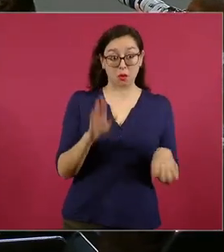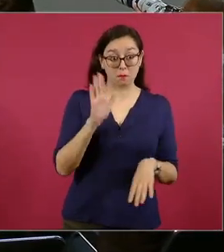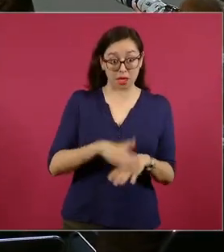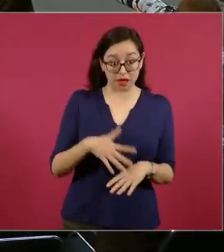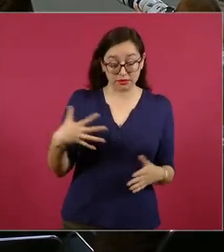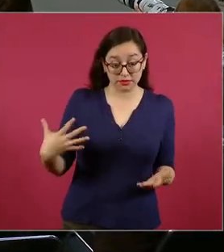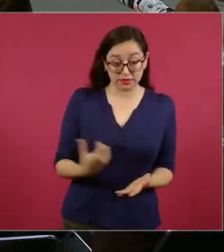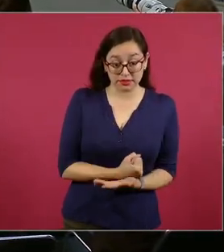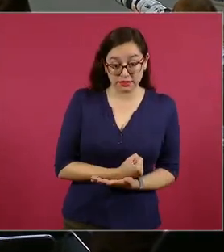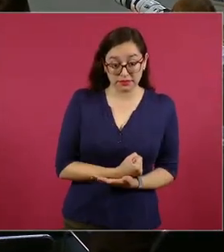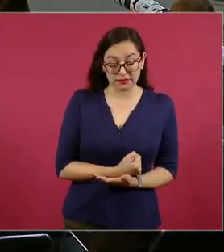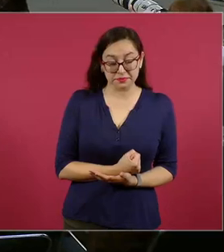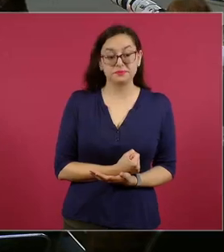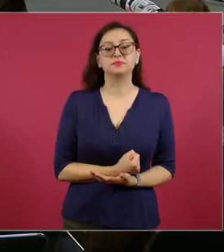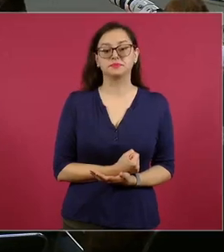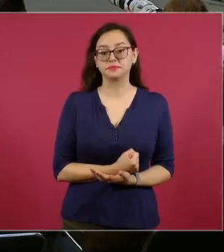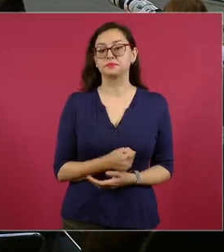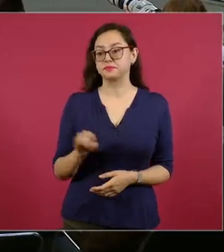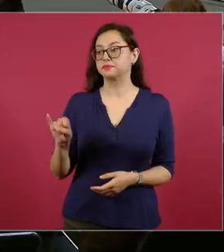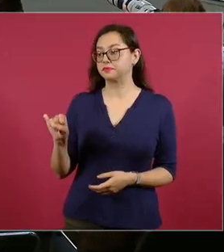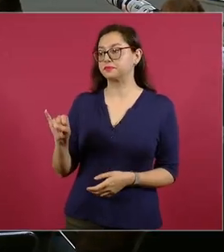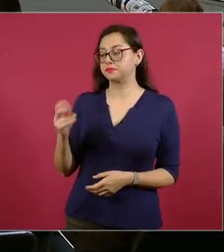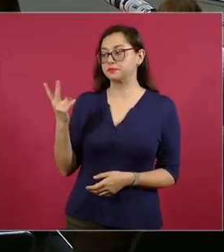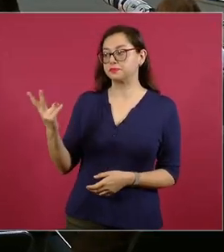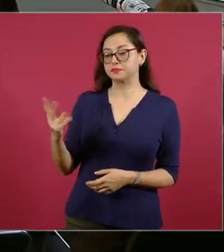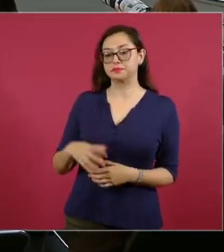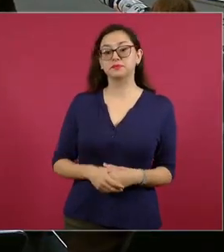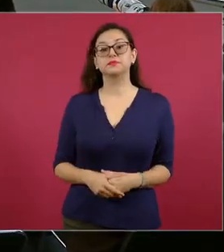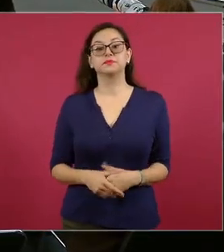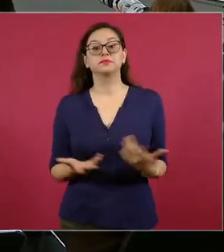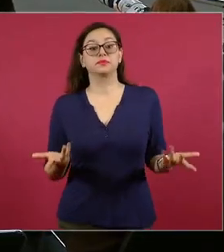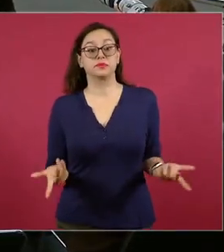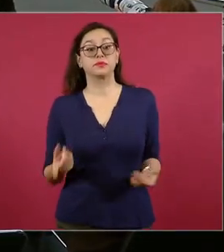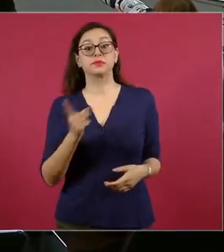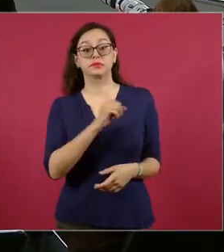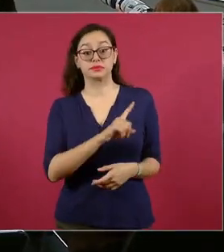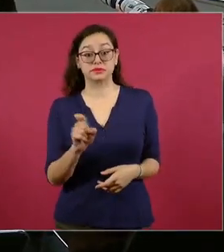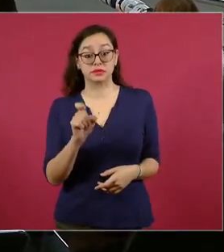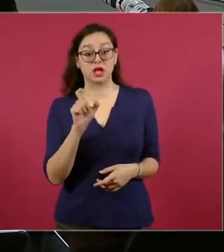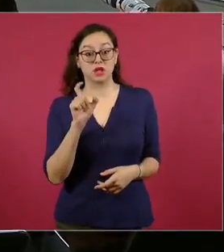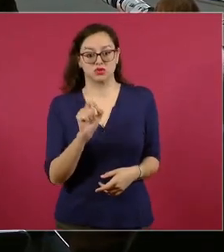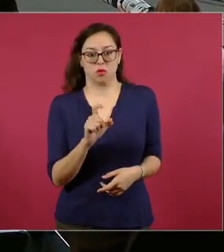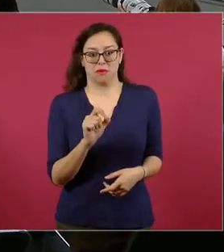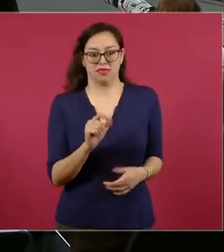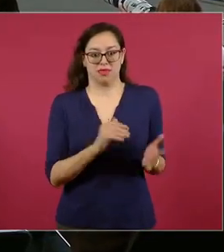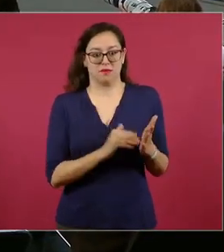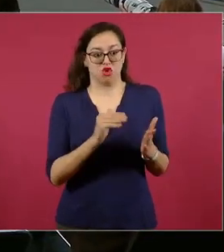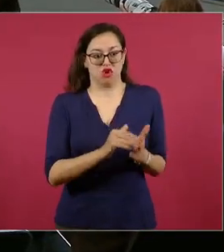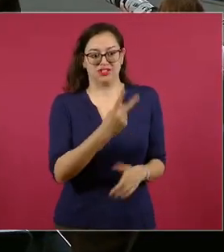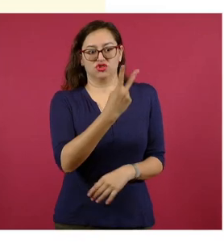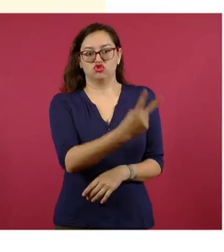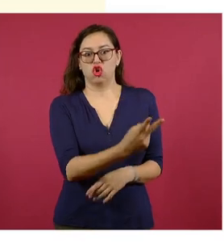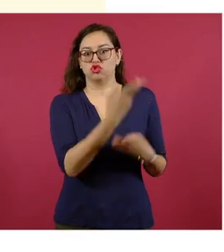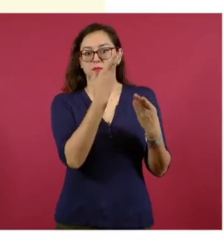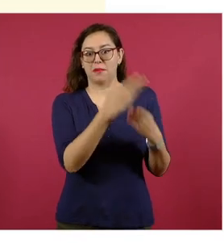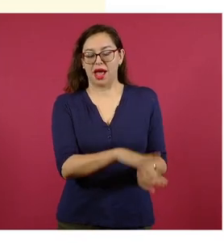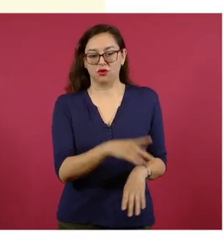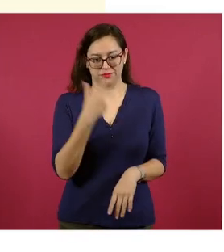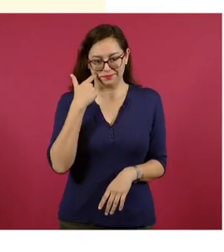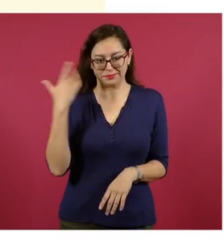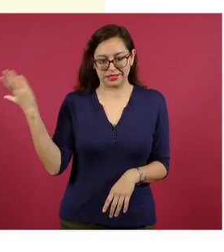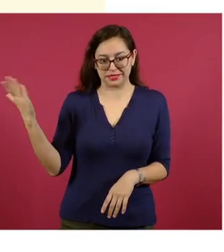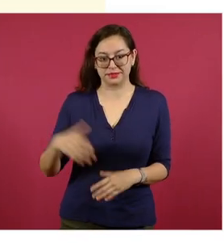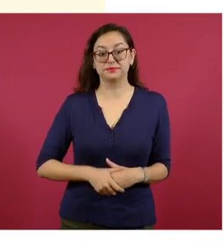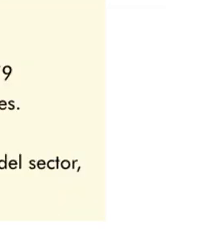Son como 120. ¿Eh? Como 120. 120 para 270, como el